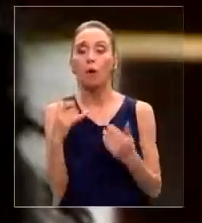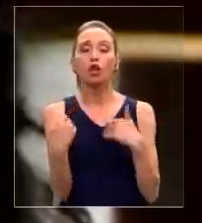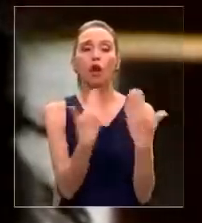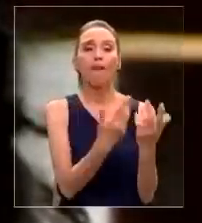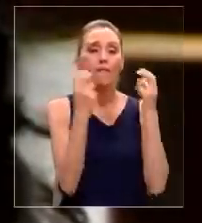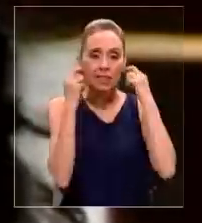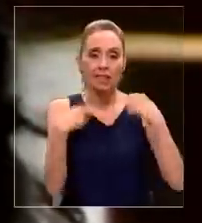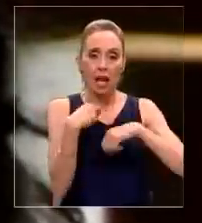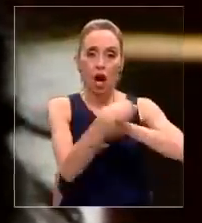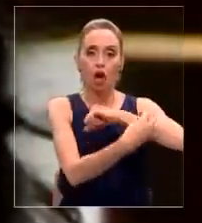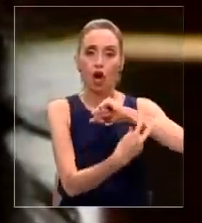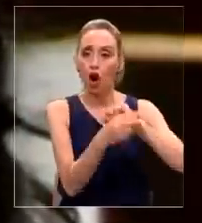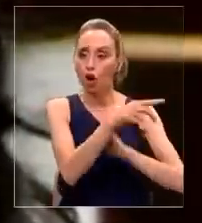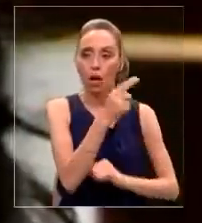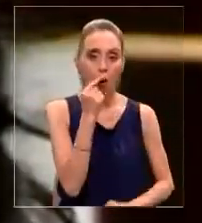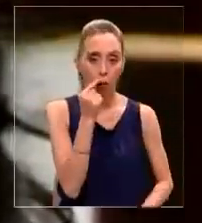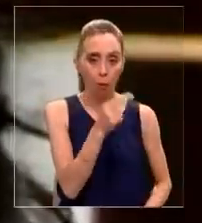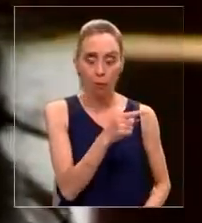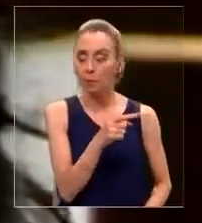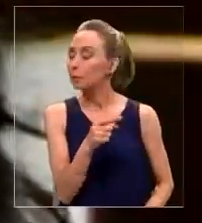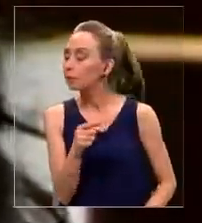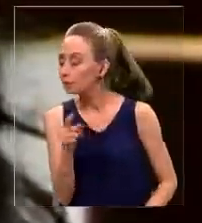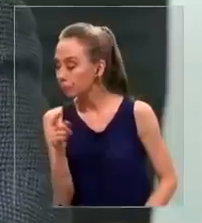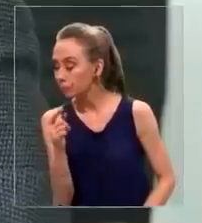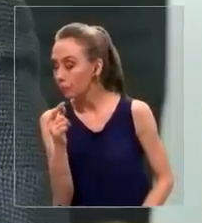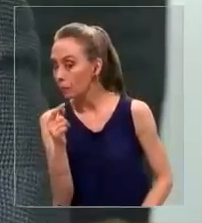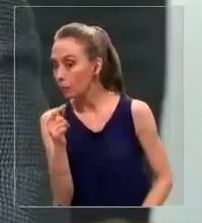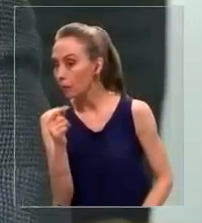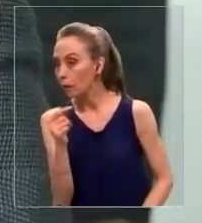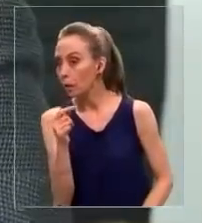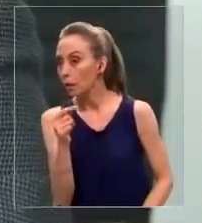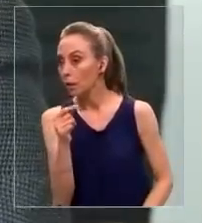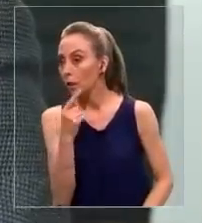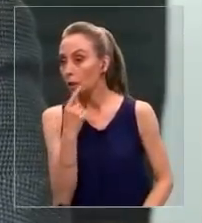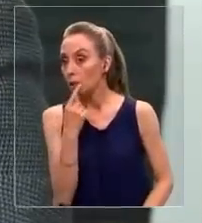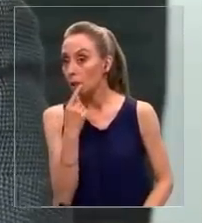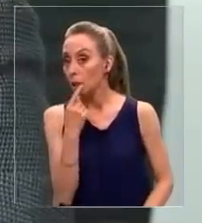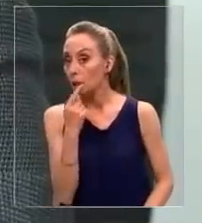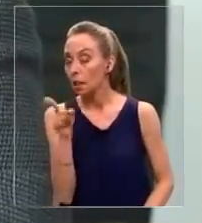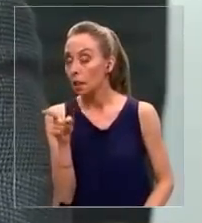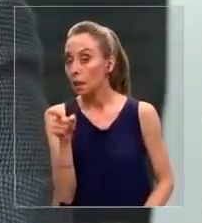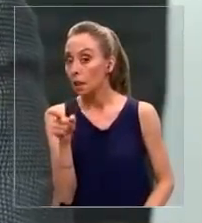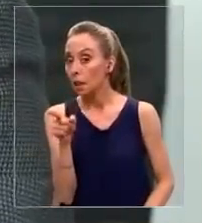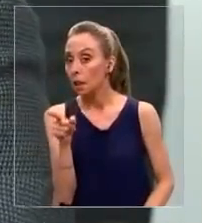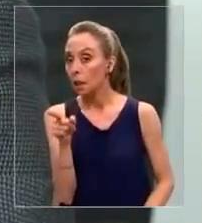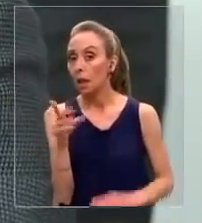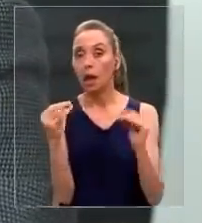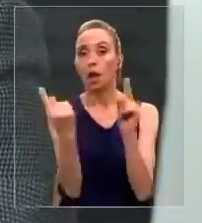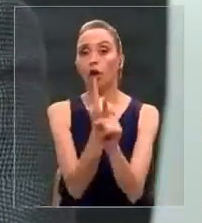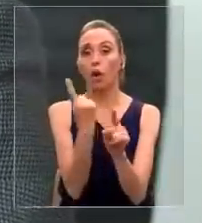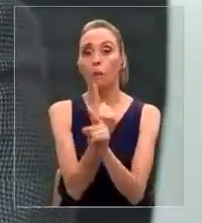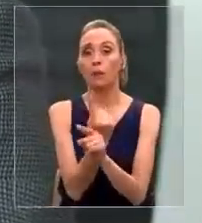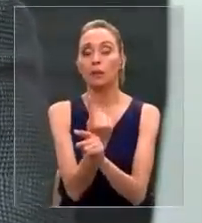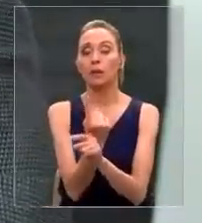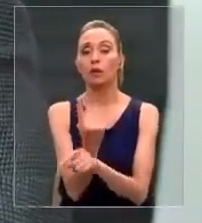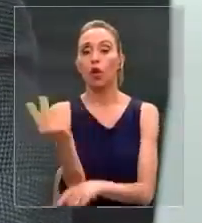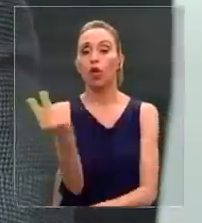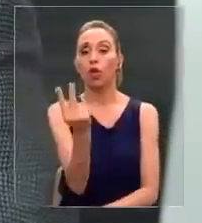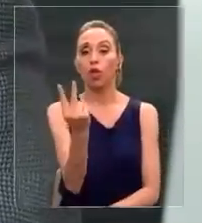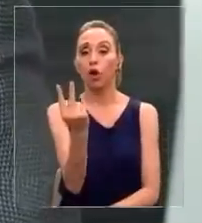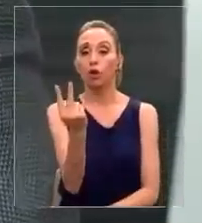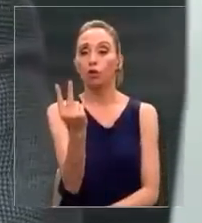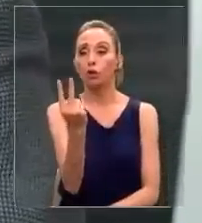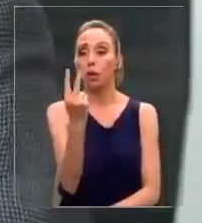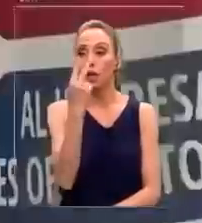ofrecen joyas a él, digamos, si él, o sea, la relación sé si de se él ofrecieron. No era... Esa es una conversación entre dos